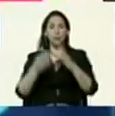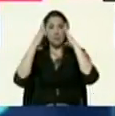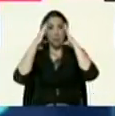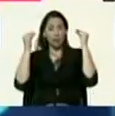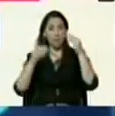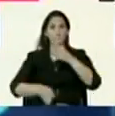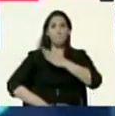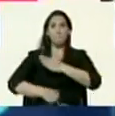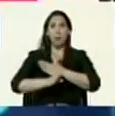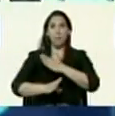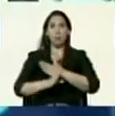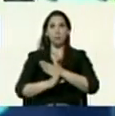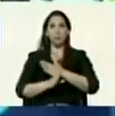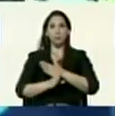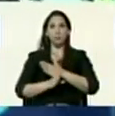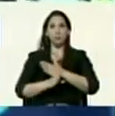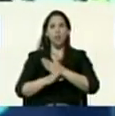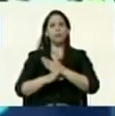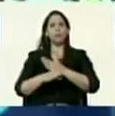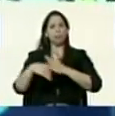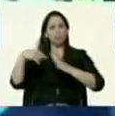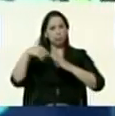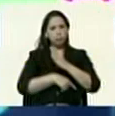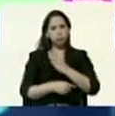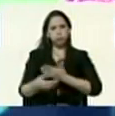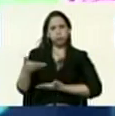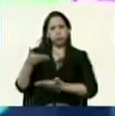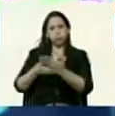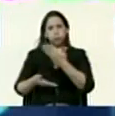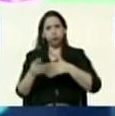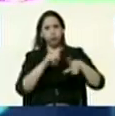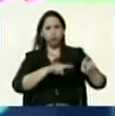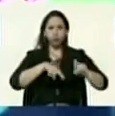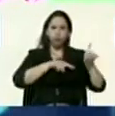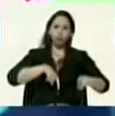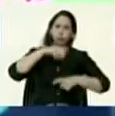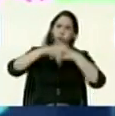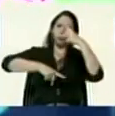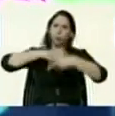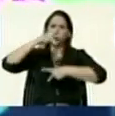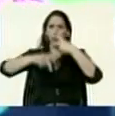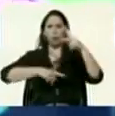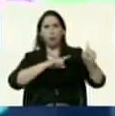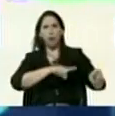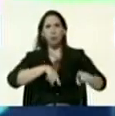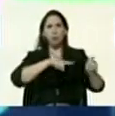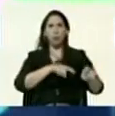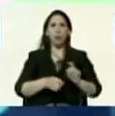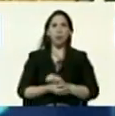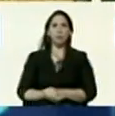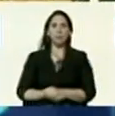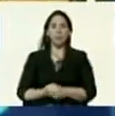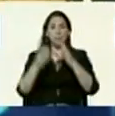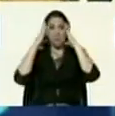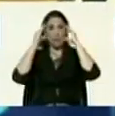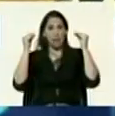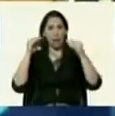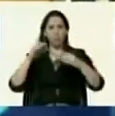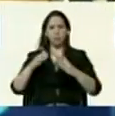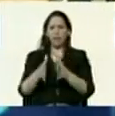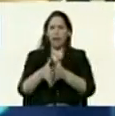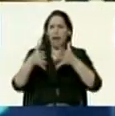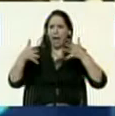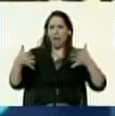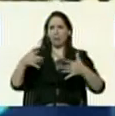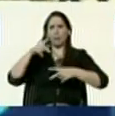vamos a fondo en la cooperación agrícola, en la producción agrícola. Vietnam es una potencia productora